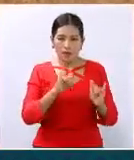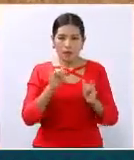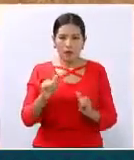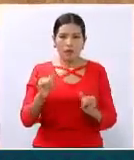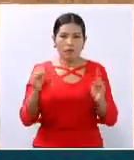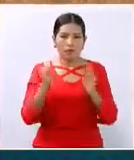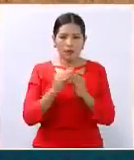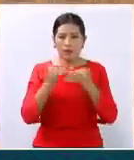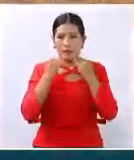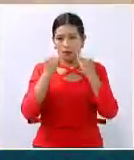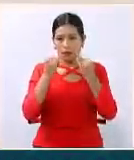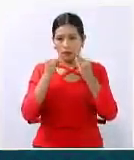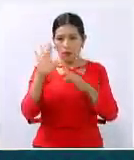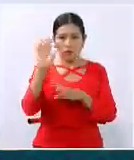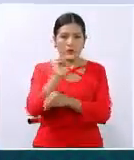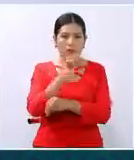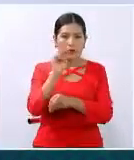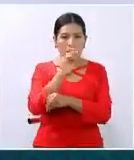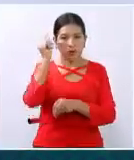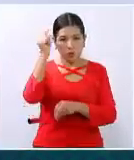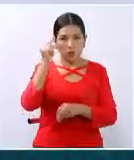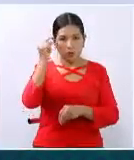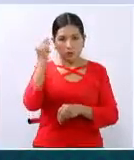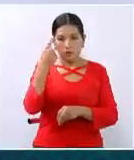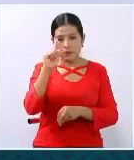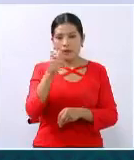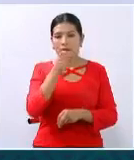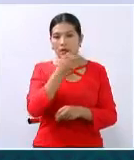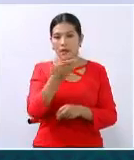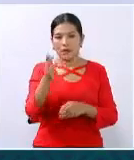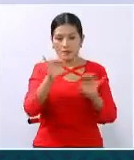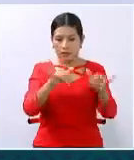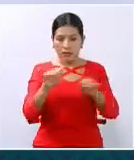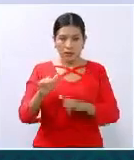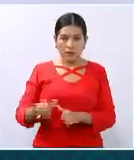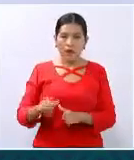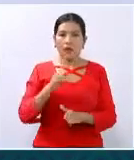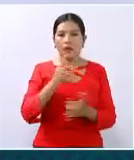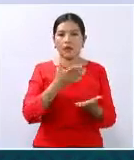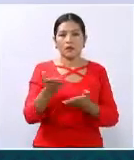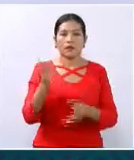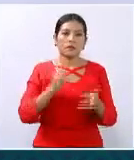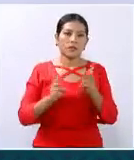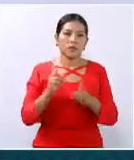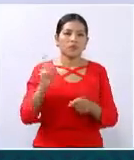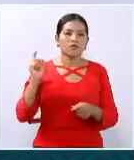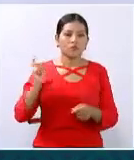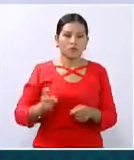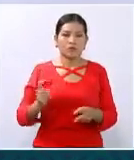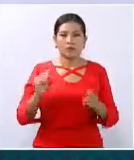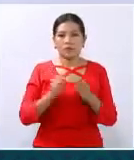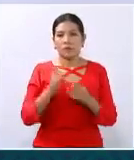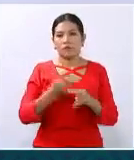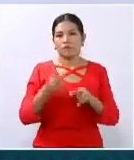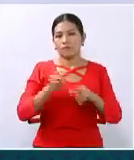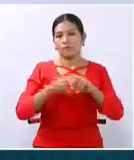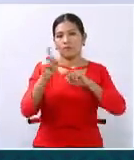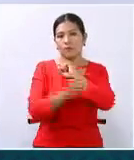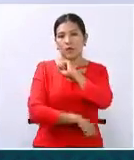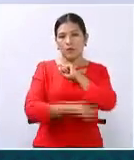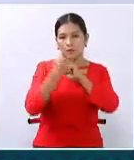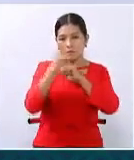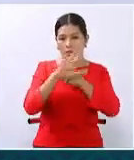ya ha informado el Ministerio de Gobierno que a quienes han retenido, esas personas deben ser sancionadas drásticamente para